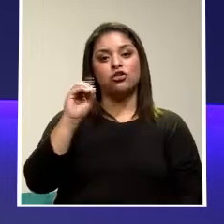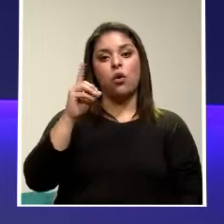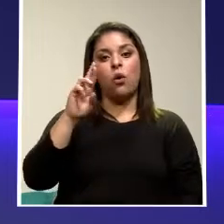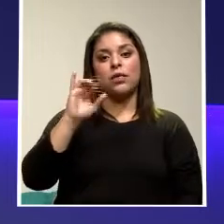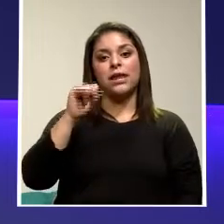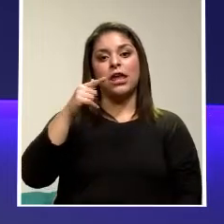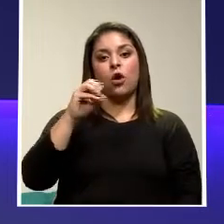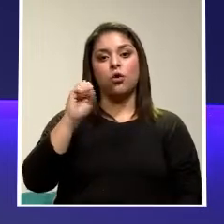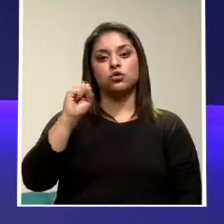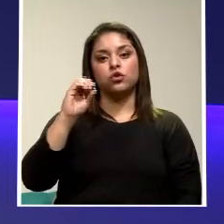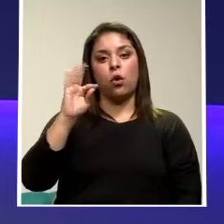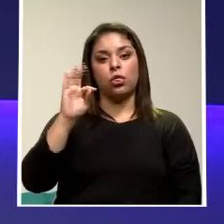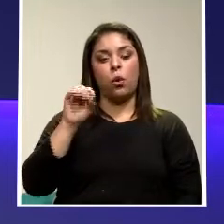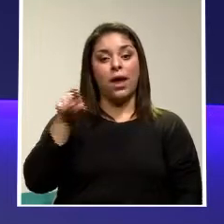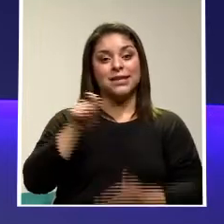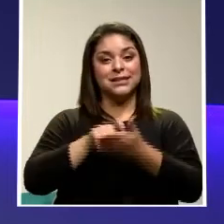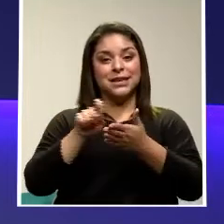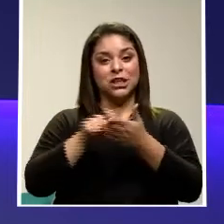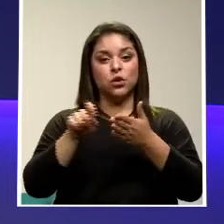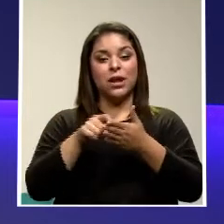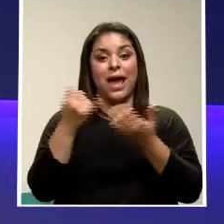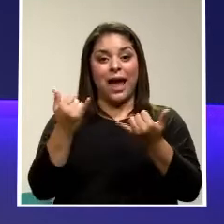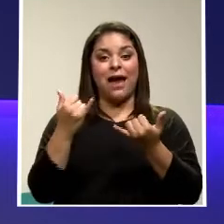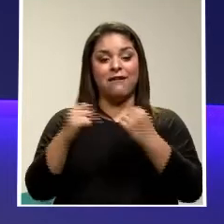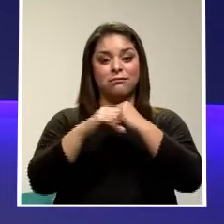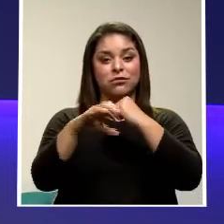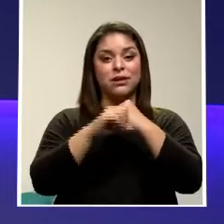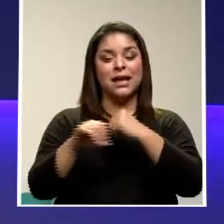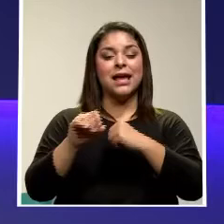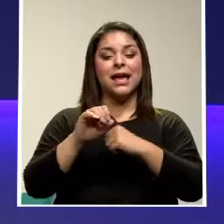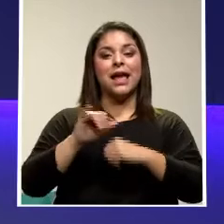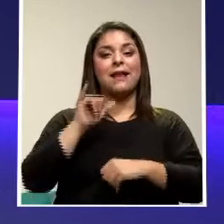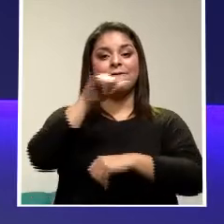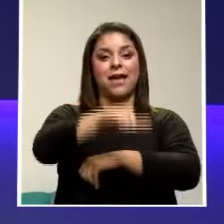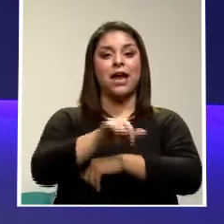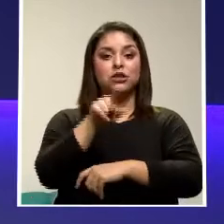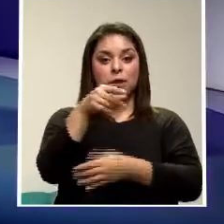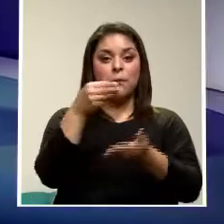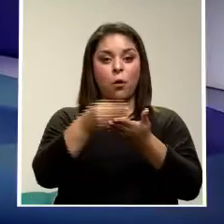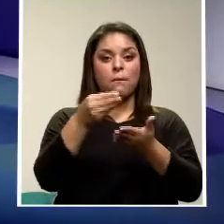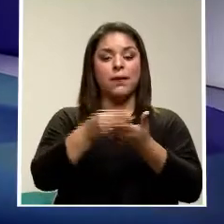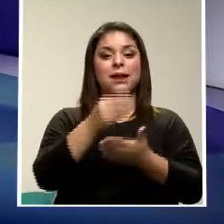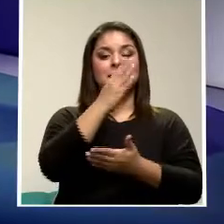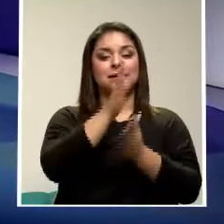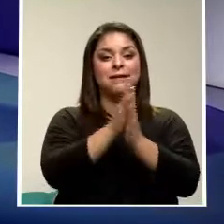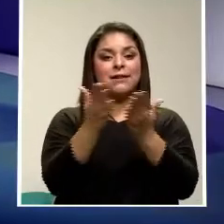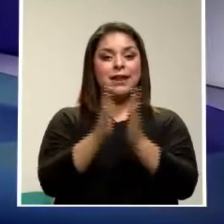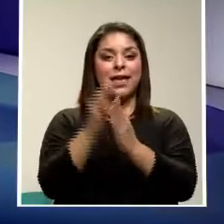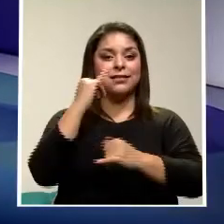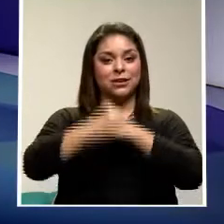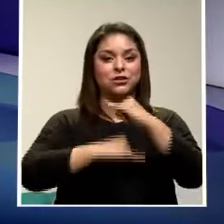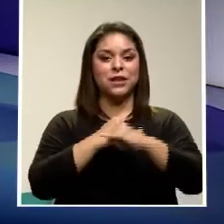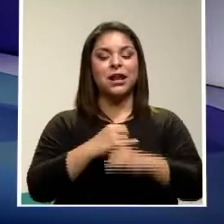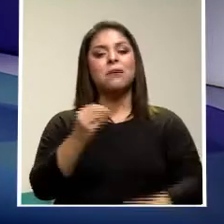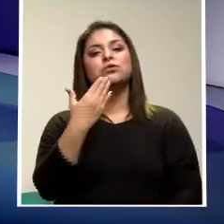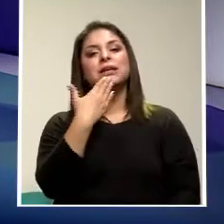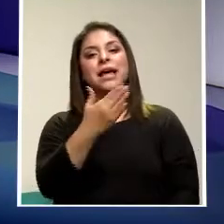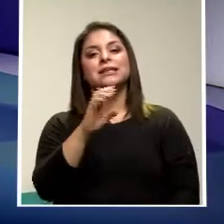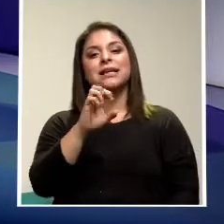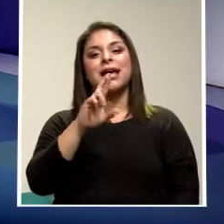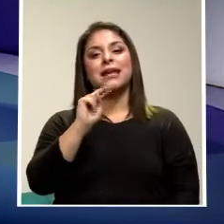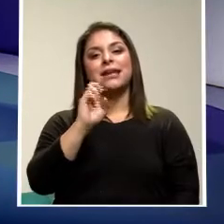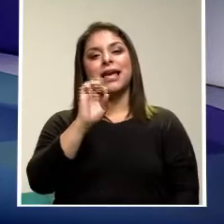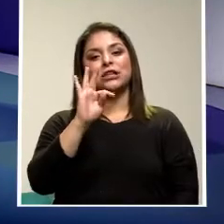escritor, acaba de sacar El viaje y se consigue en Librería Internacional. Muchas gracias, Ernesto, por